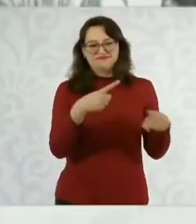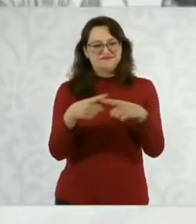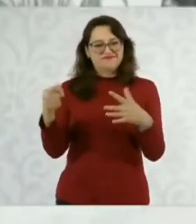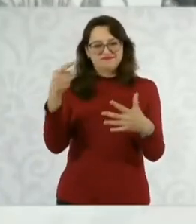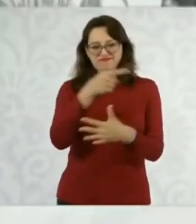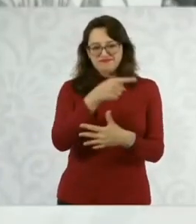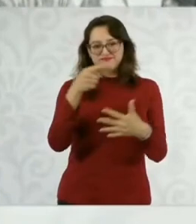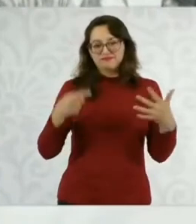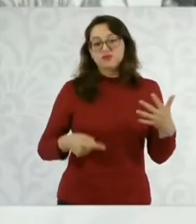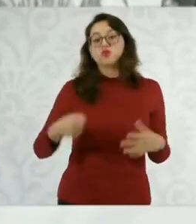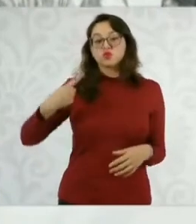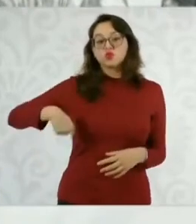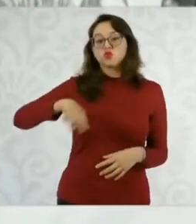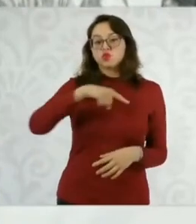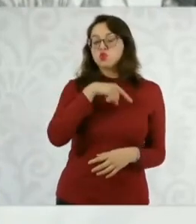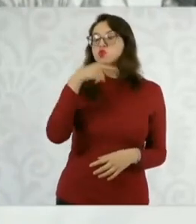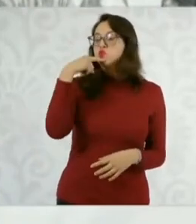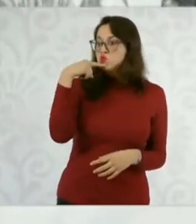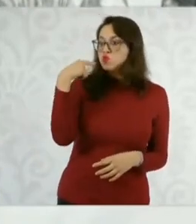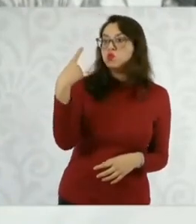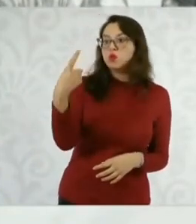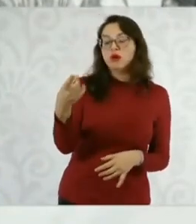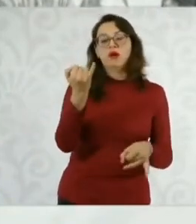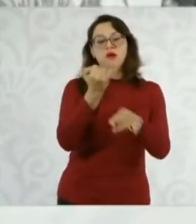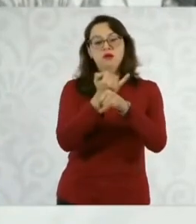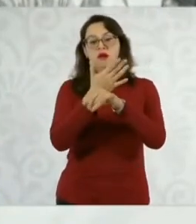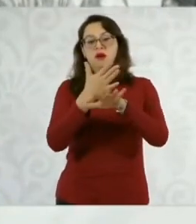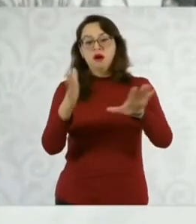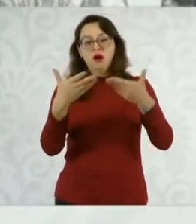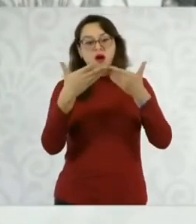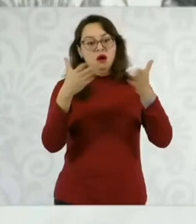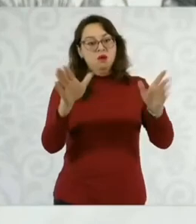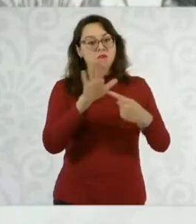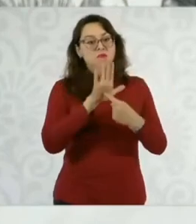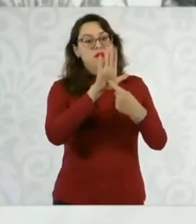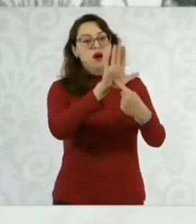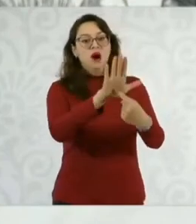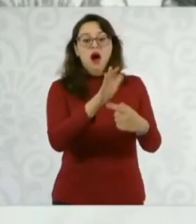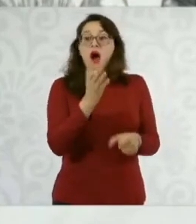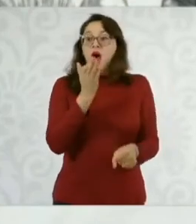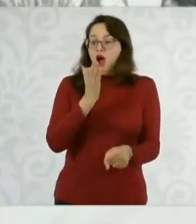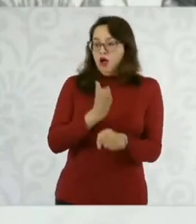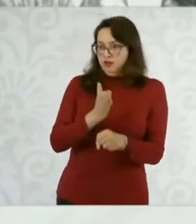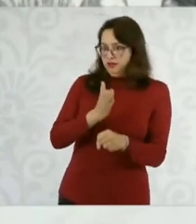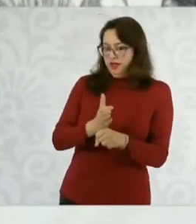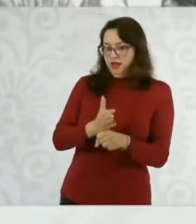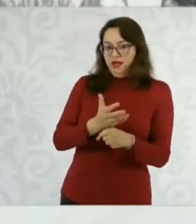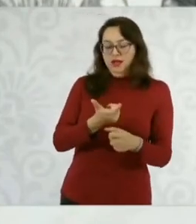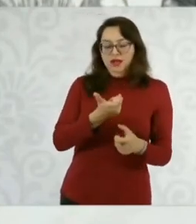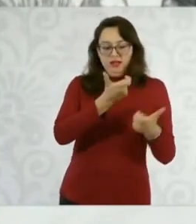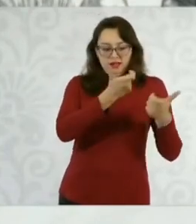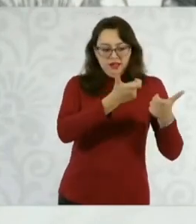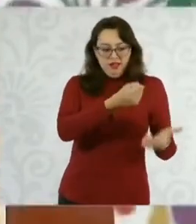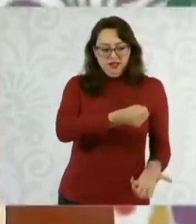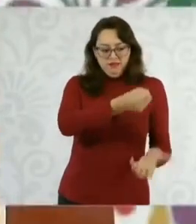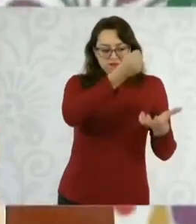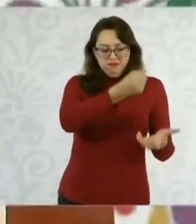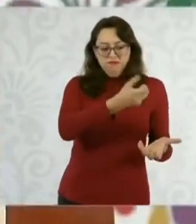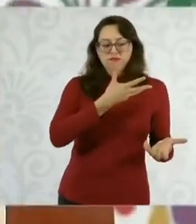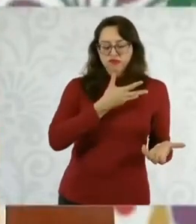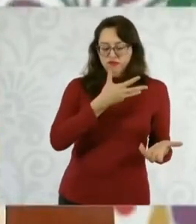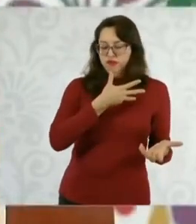se va a hacer pública la información, y a partir de ahí yo les dije lo que está disponible hoy por la Constitución, no por decisión